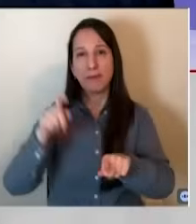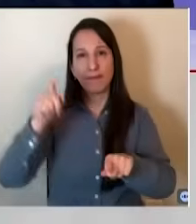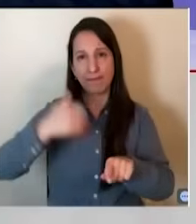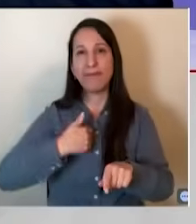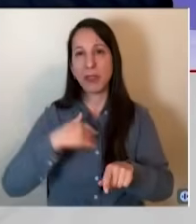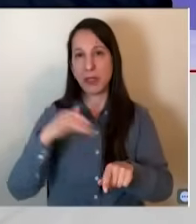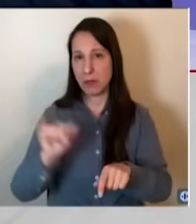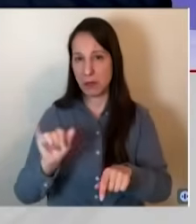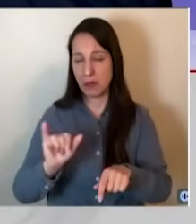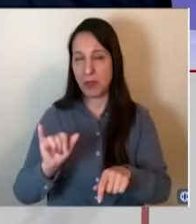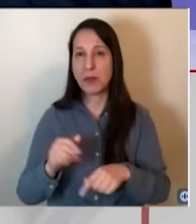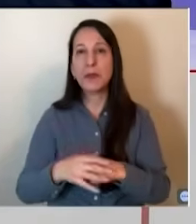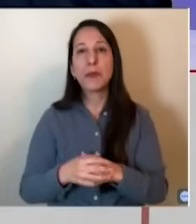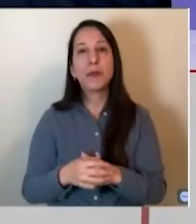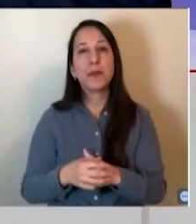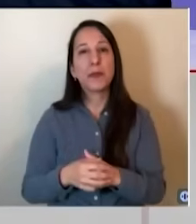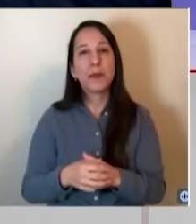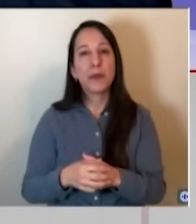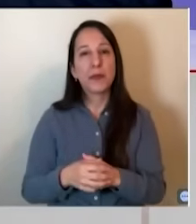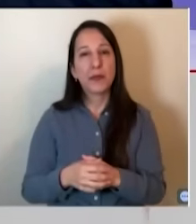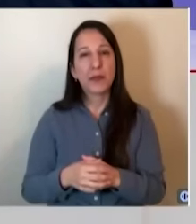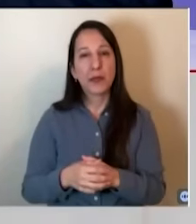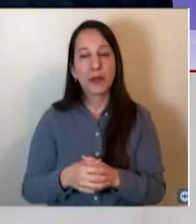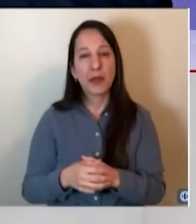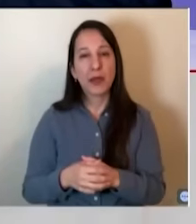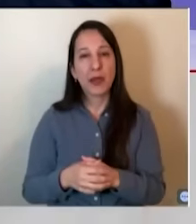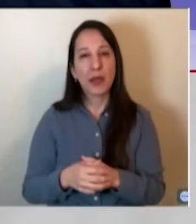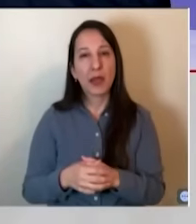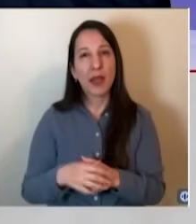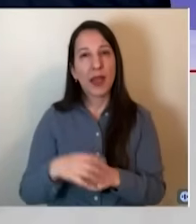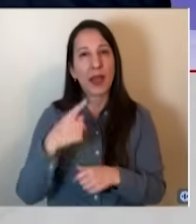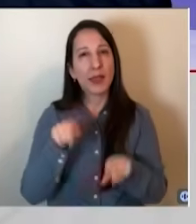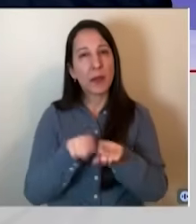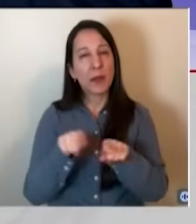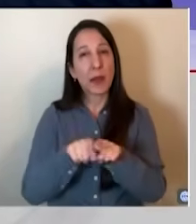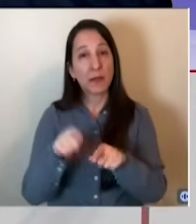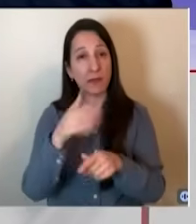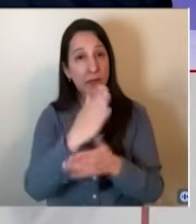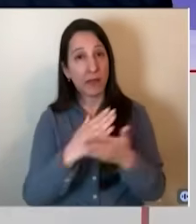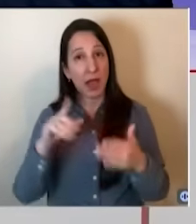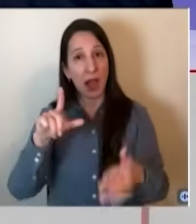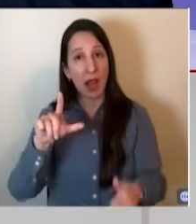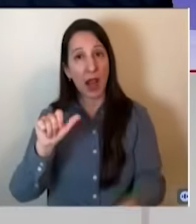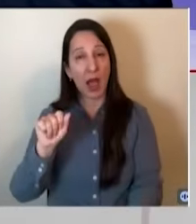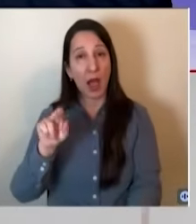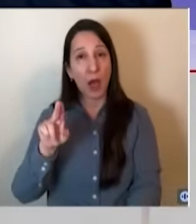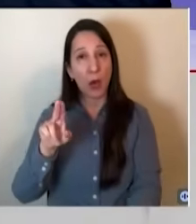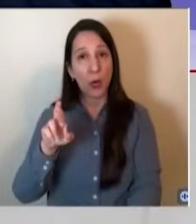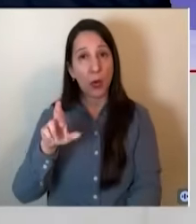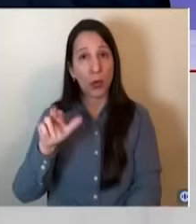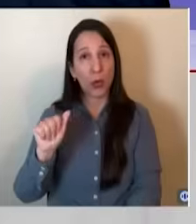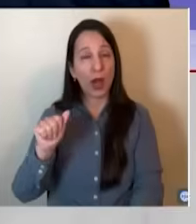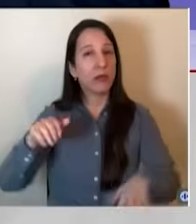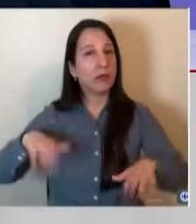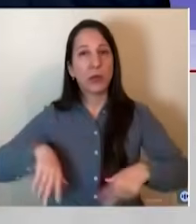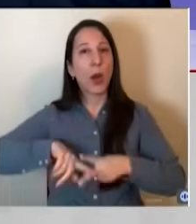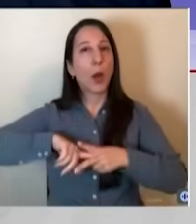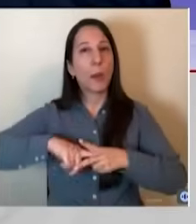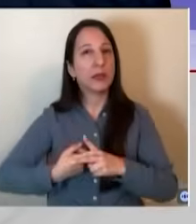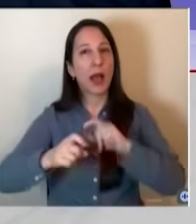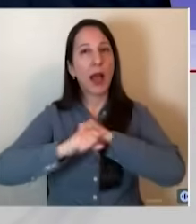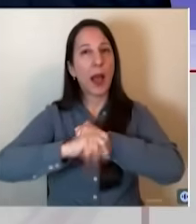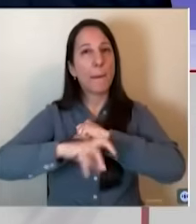Y también se explica porque de parte de doña Laura todavía no ha arrancado una campaña en medios